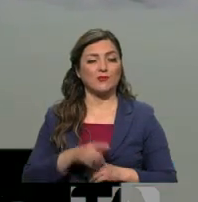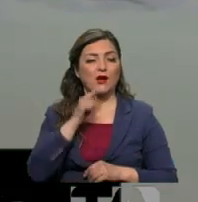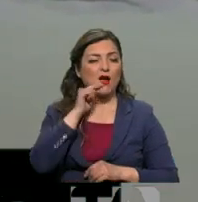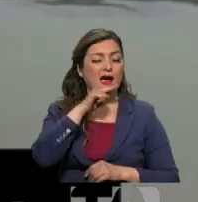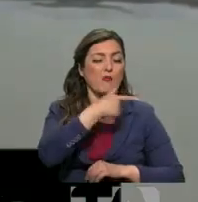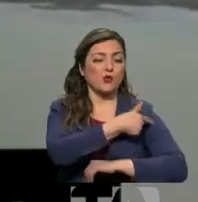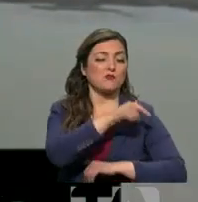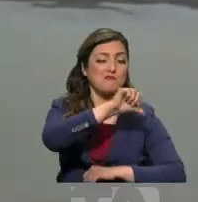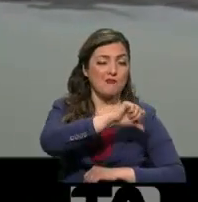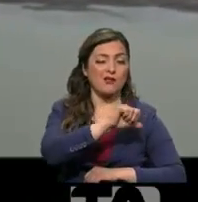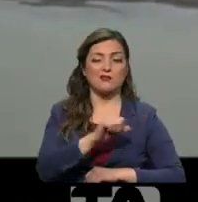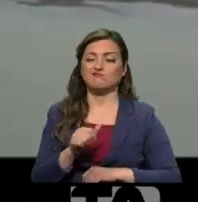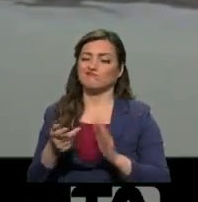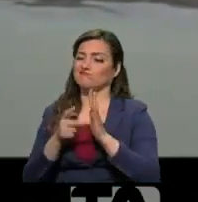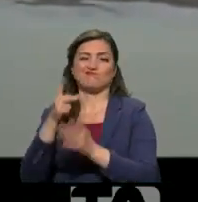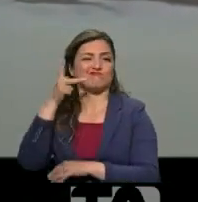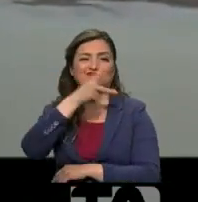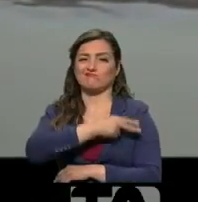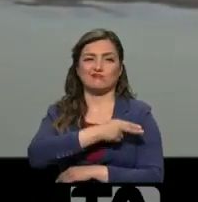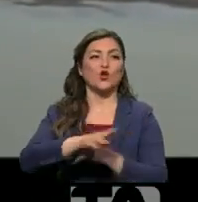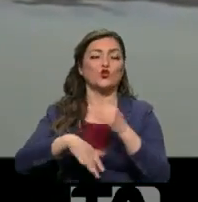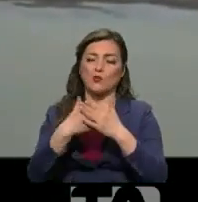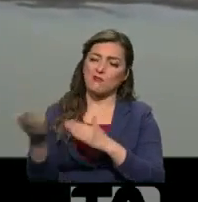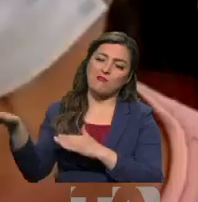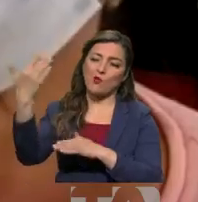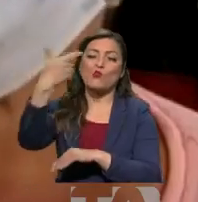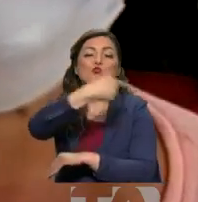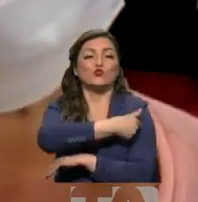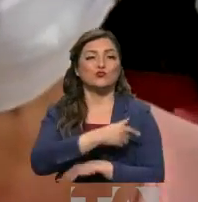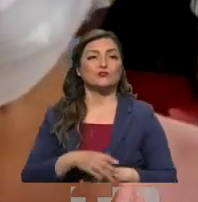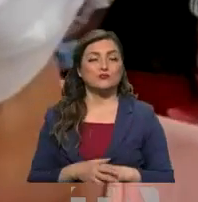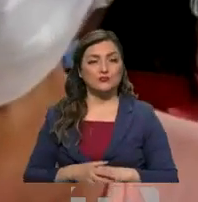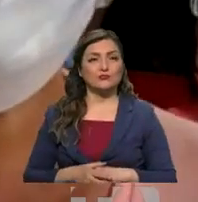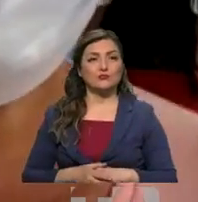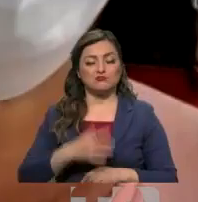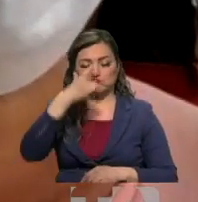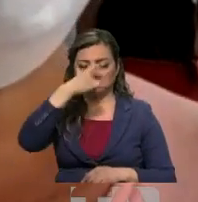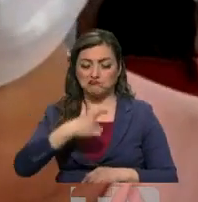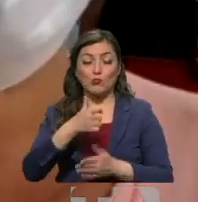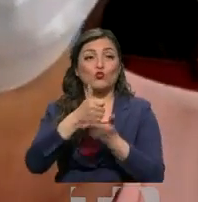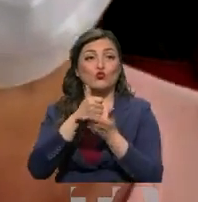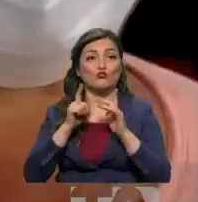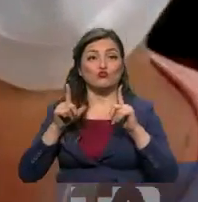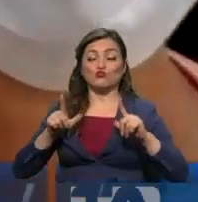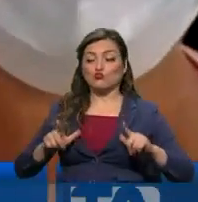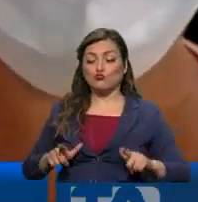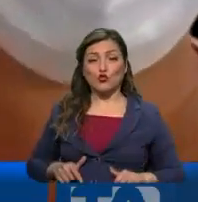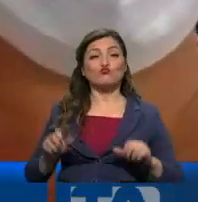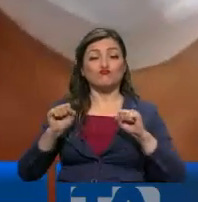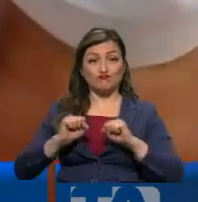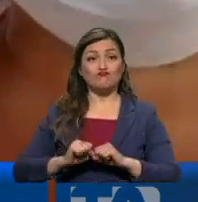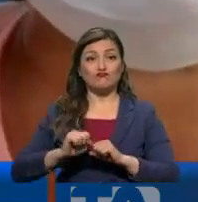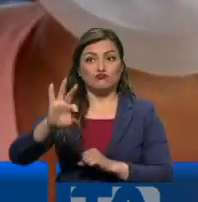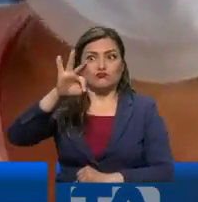Nukanchi Bakunata, Tuku y la aceptación Chi Waukiguna Shamuichi. Un beneficio para nosotros en la salud para poder evitar